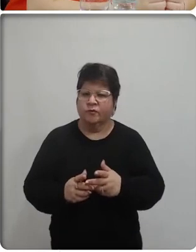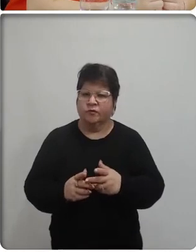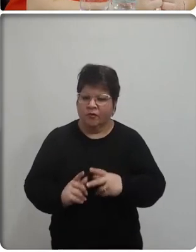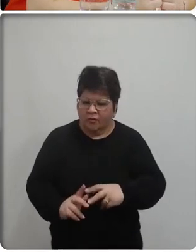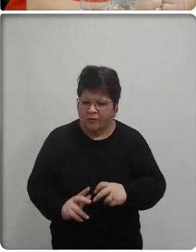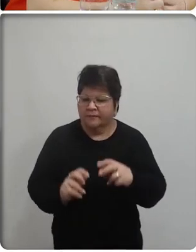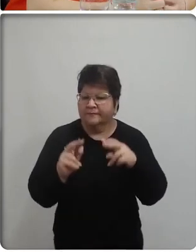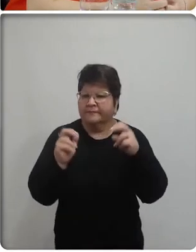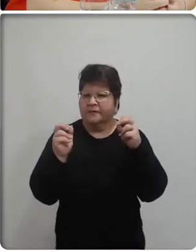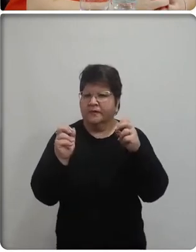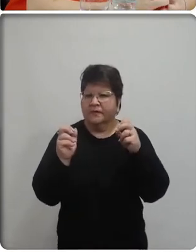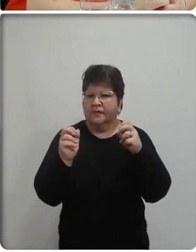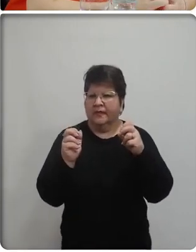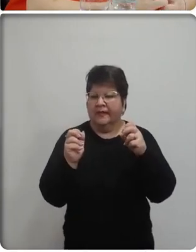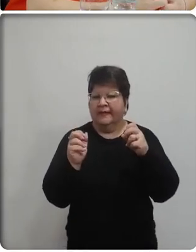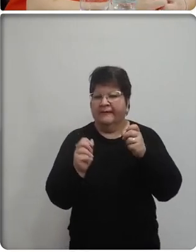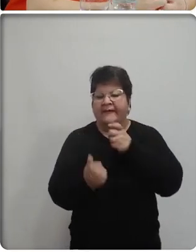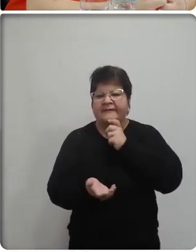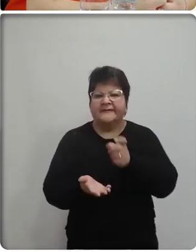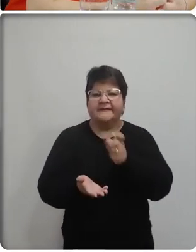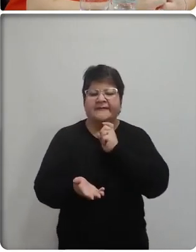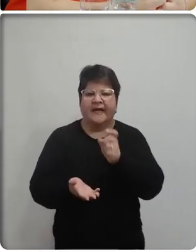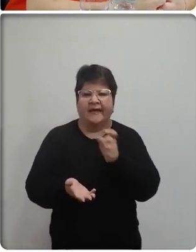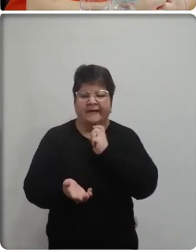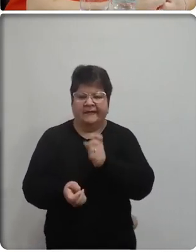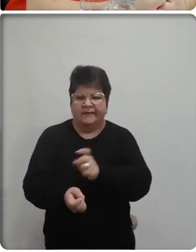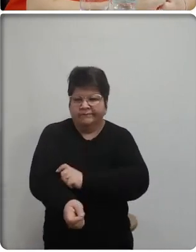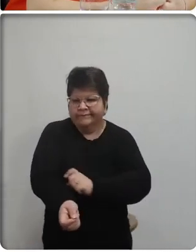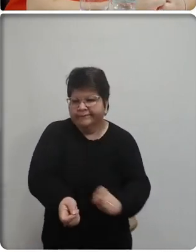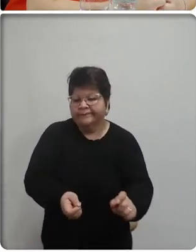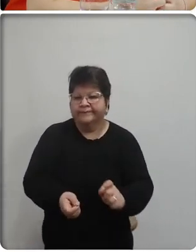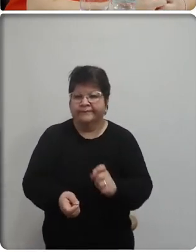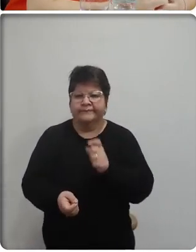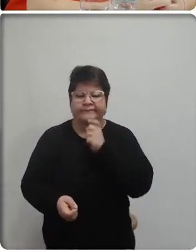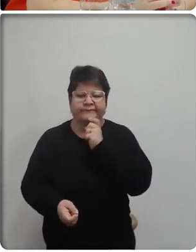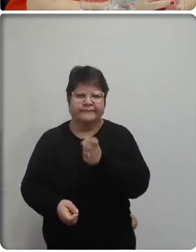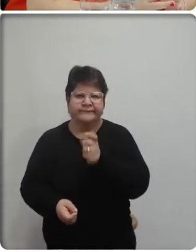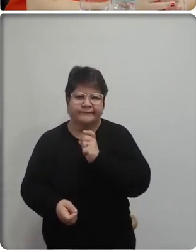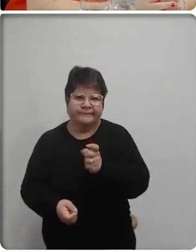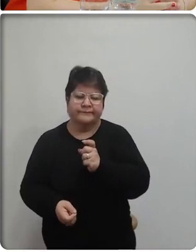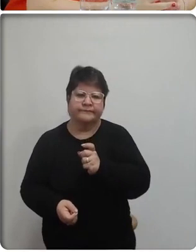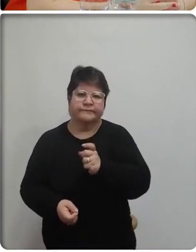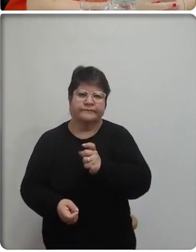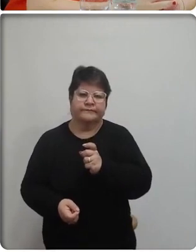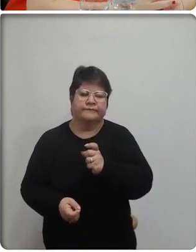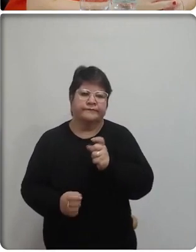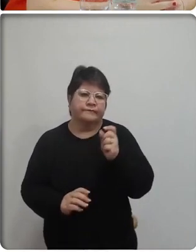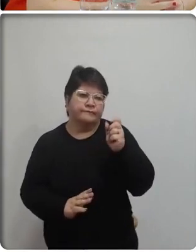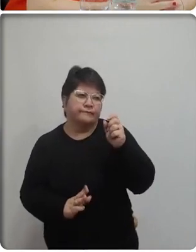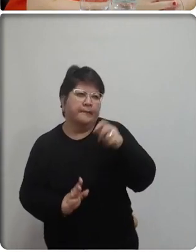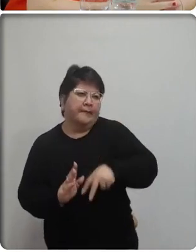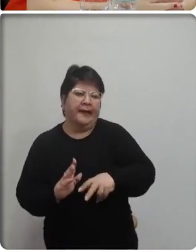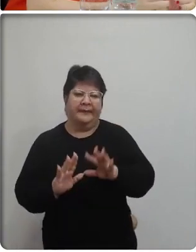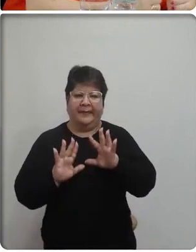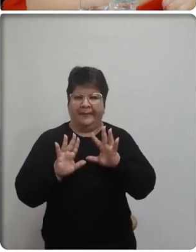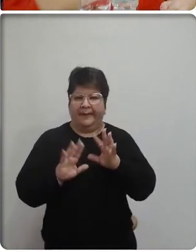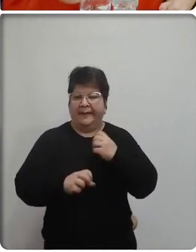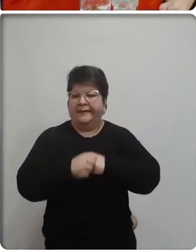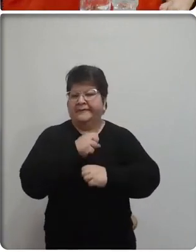de hemoglobinopatías en un plan piloto que tiene casi una década, corregime Ceci, pero más o menos